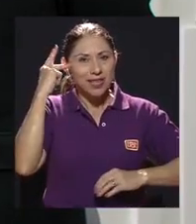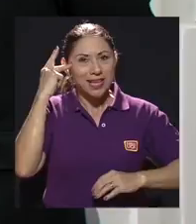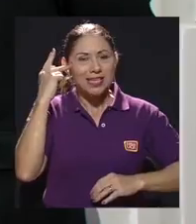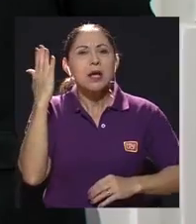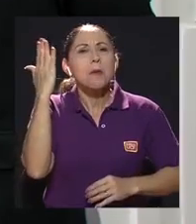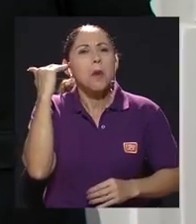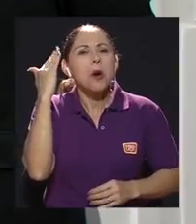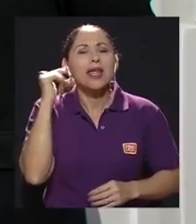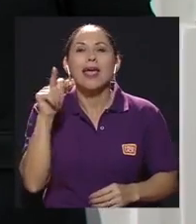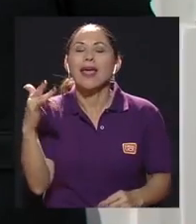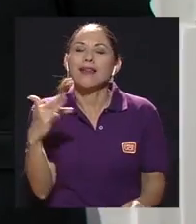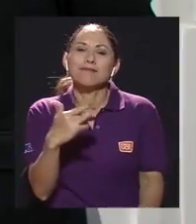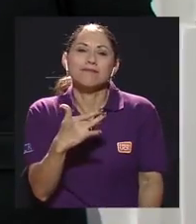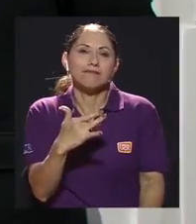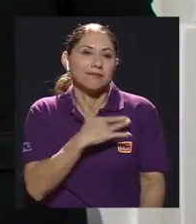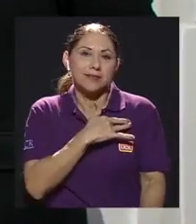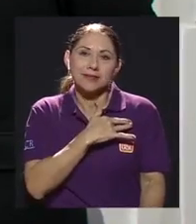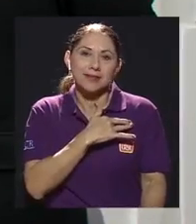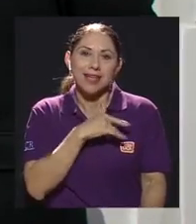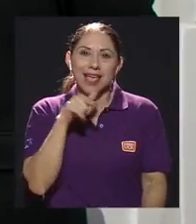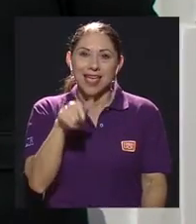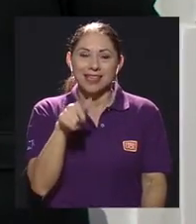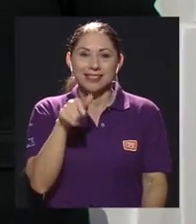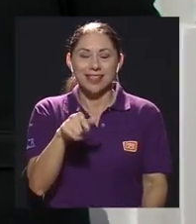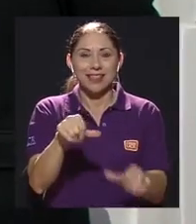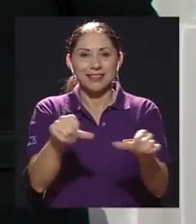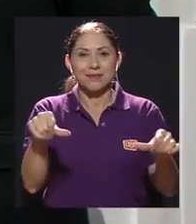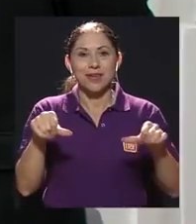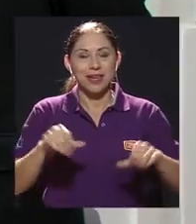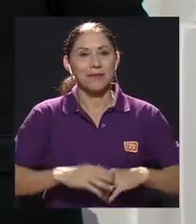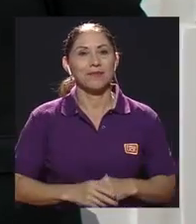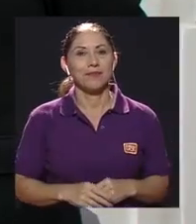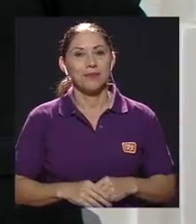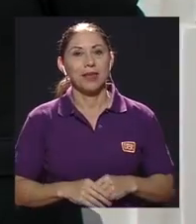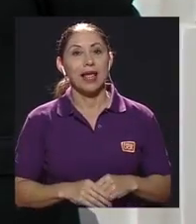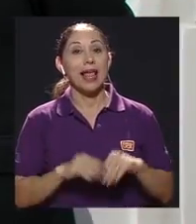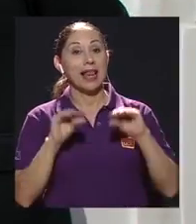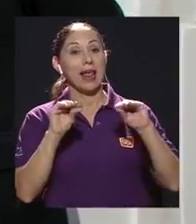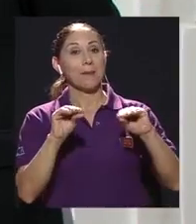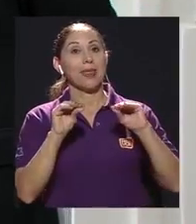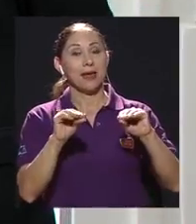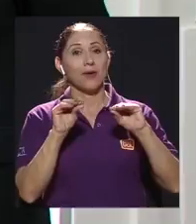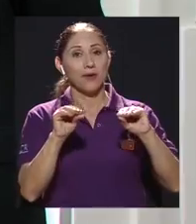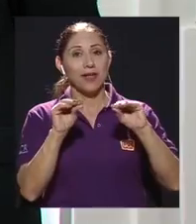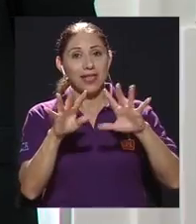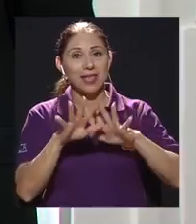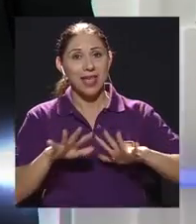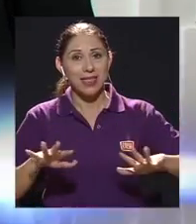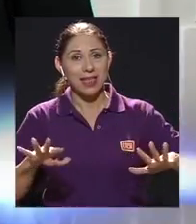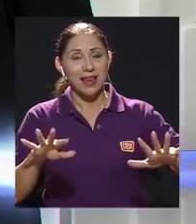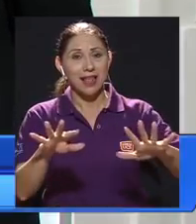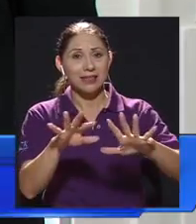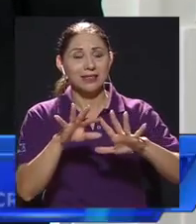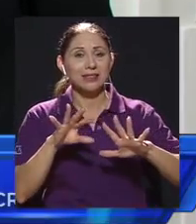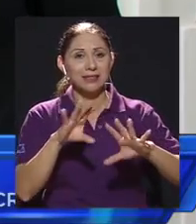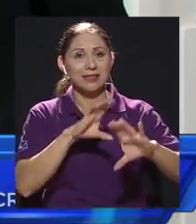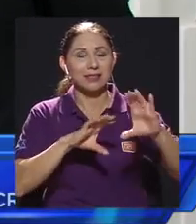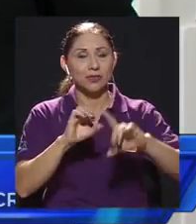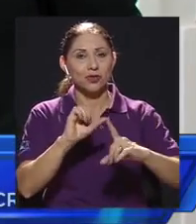un apasionado precisamente de esta disciplina. La pedagogía de las emociones nos enseña que